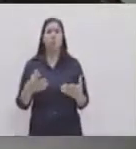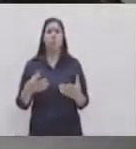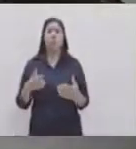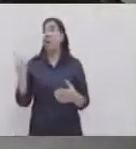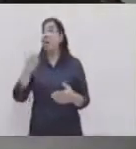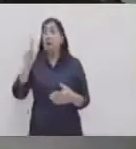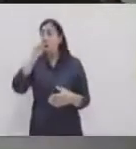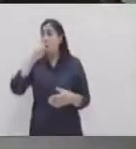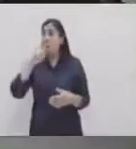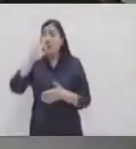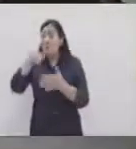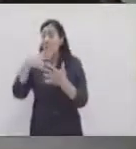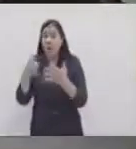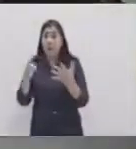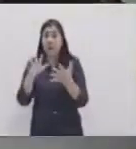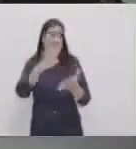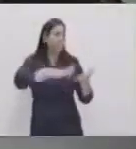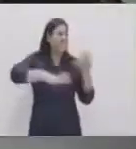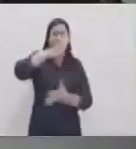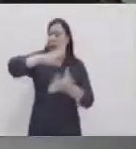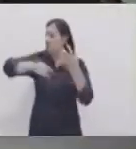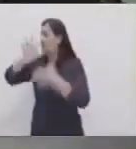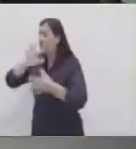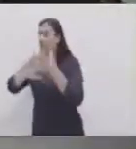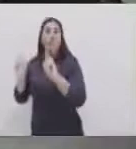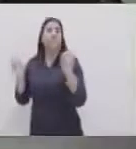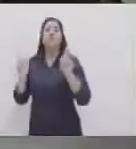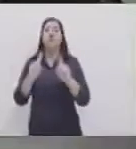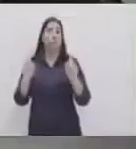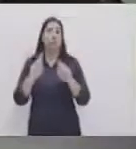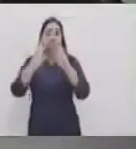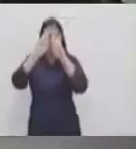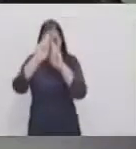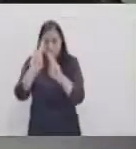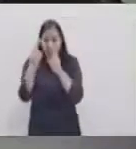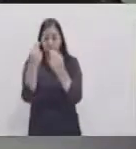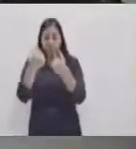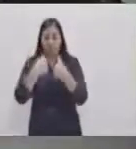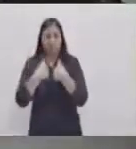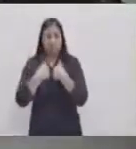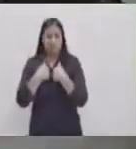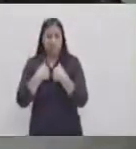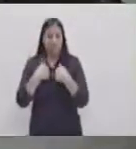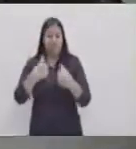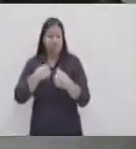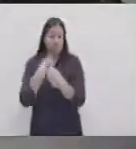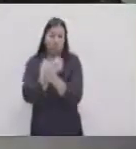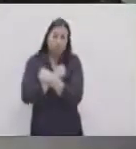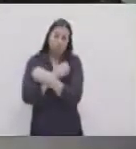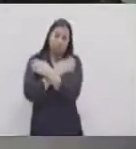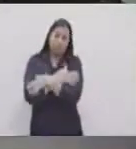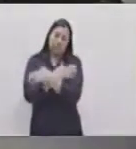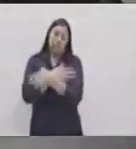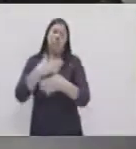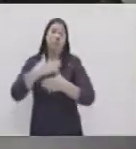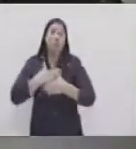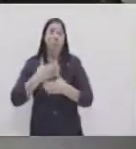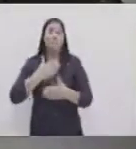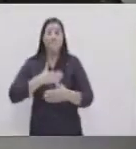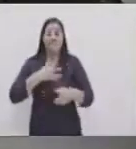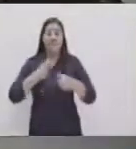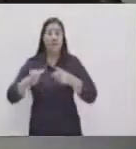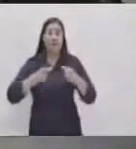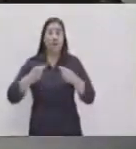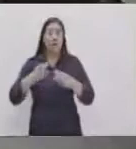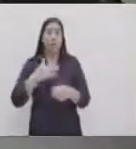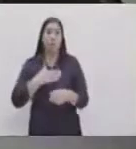distrae cualquier situación. Entonces, respetarnos, nosotros querernos. Y pedir apoyo, por si nosotros no podemos